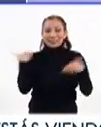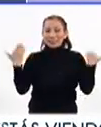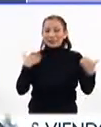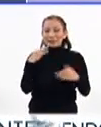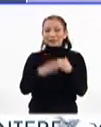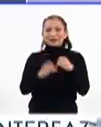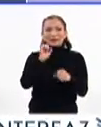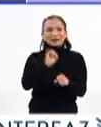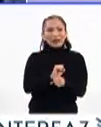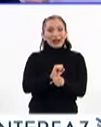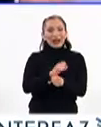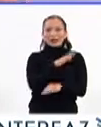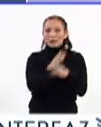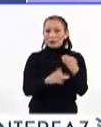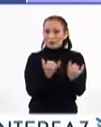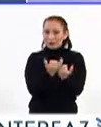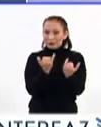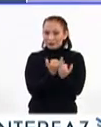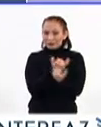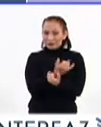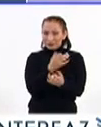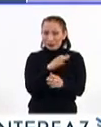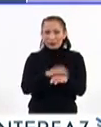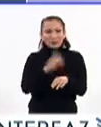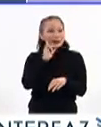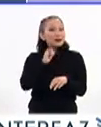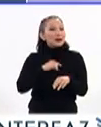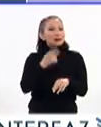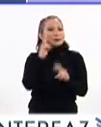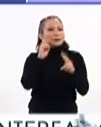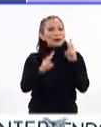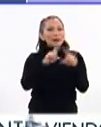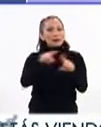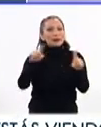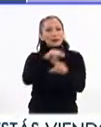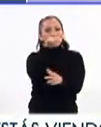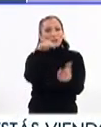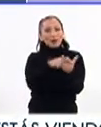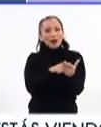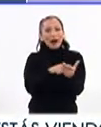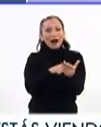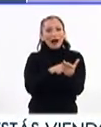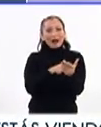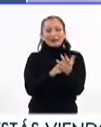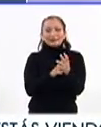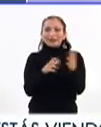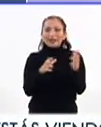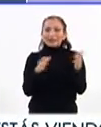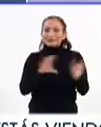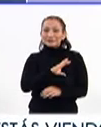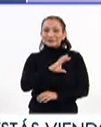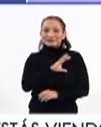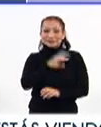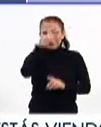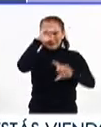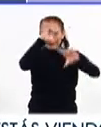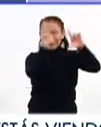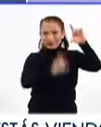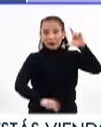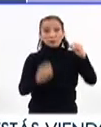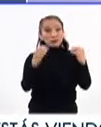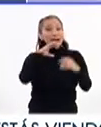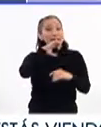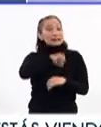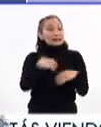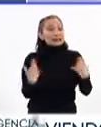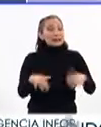divertido fin de semana, al igual que todos ustedes, amigos y amigas que nos ven a lo largo y ancho de nuestra gran y queridísima república. Mucho calor